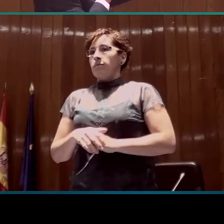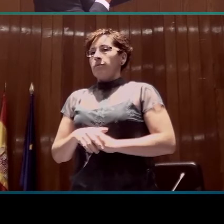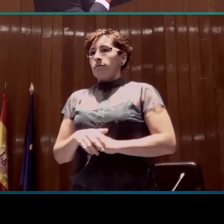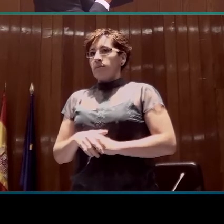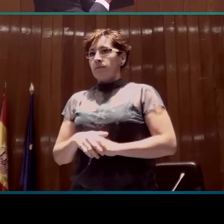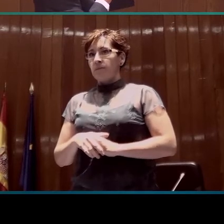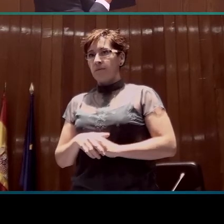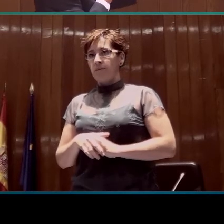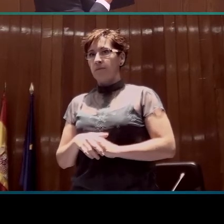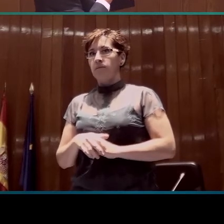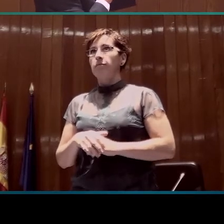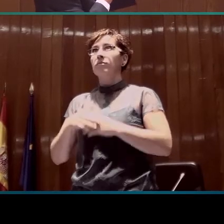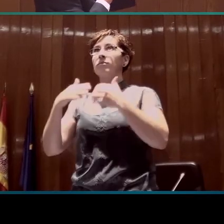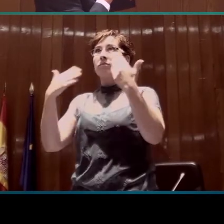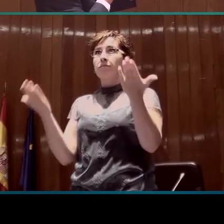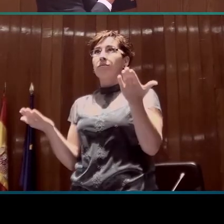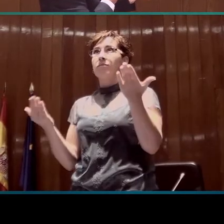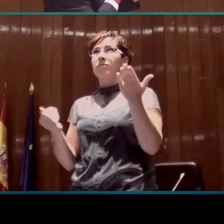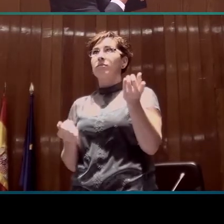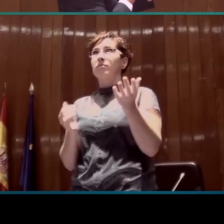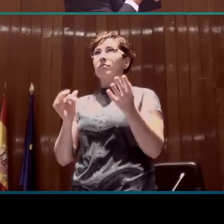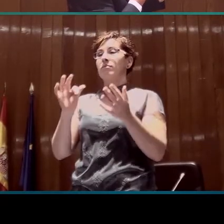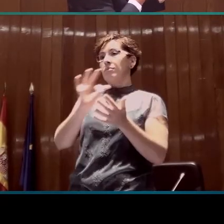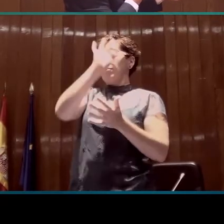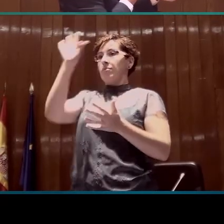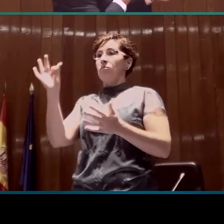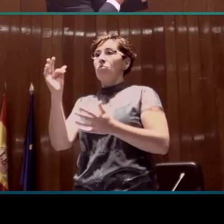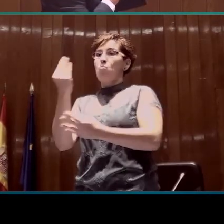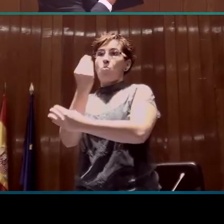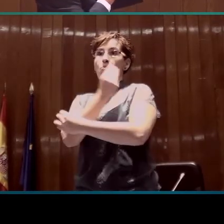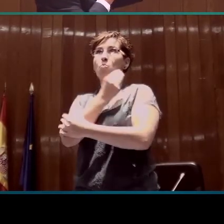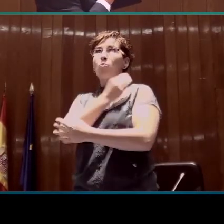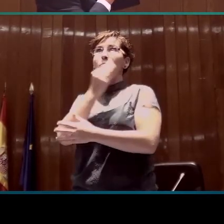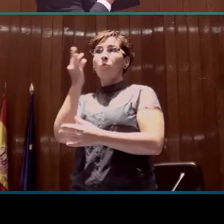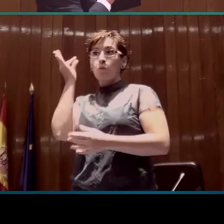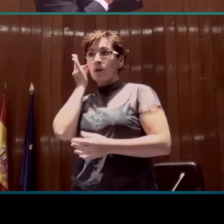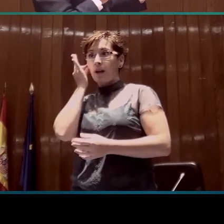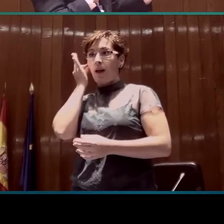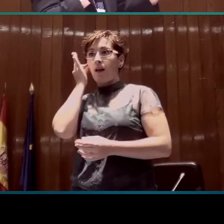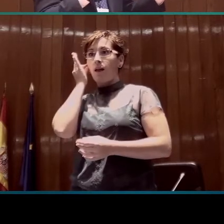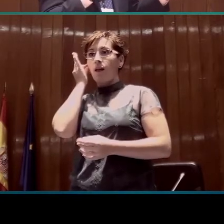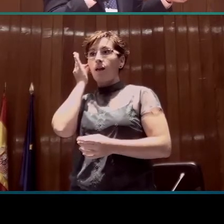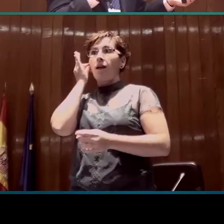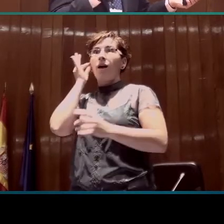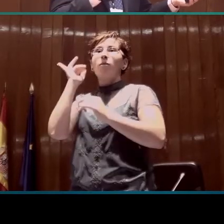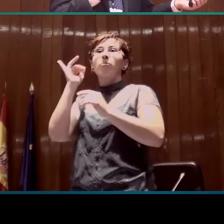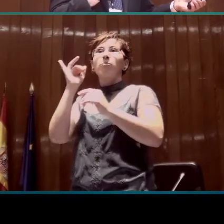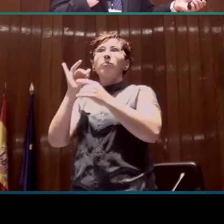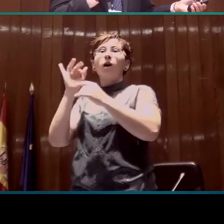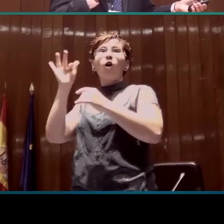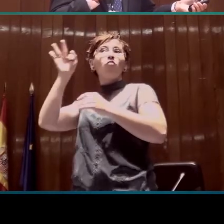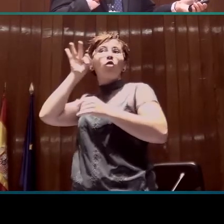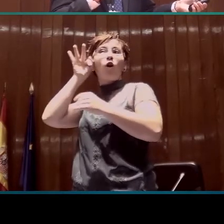aquí doll, que es muñeca, en donde está relacionada fonológicamente con